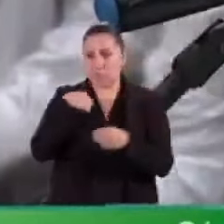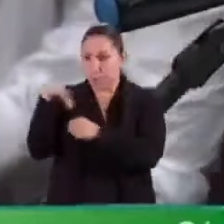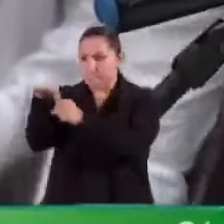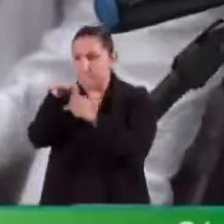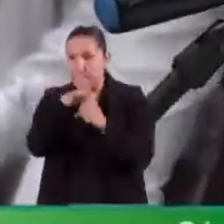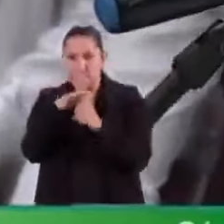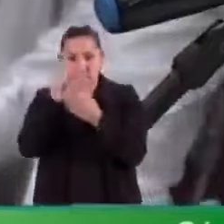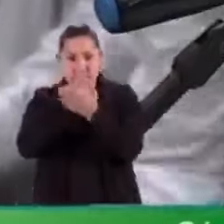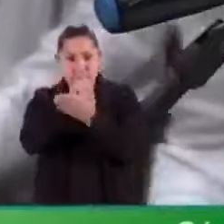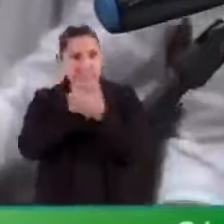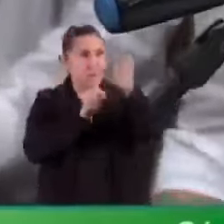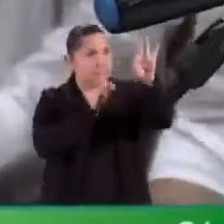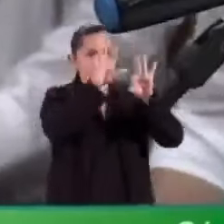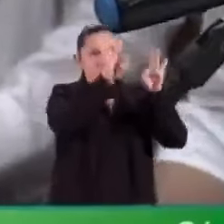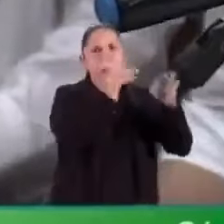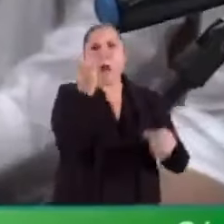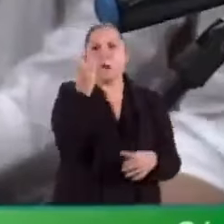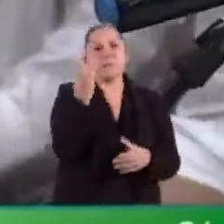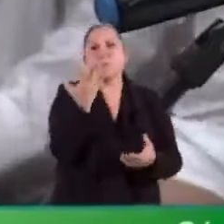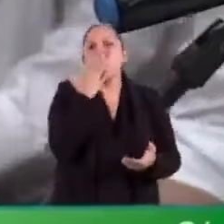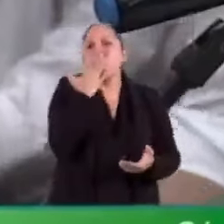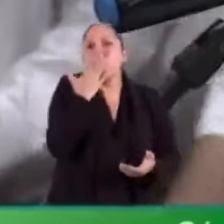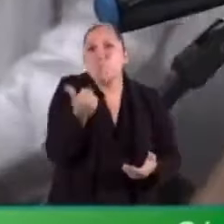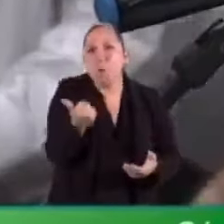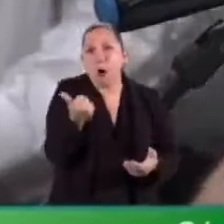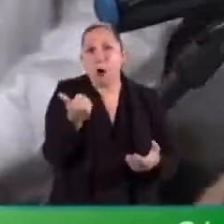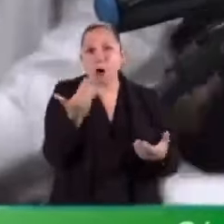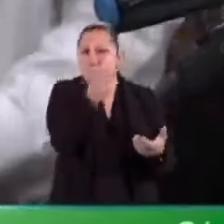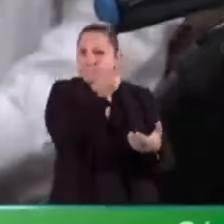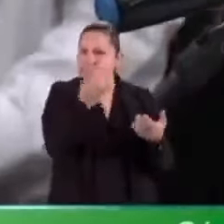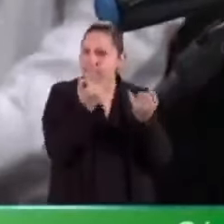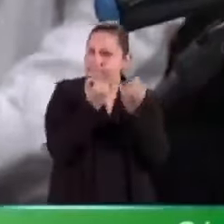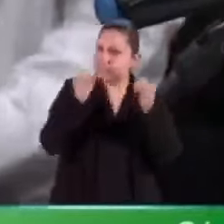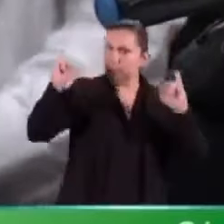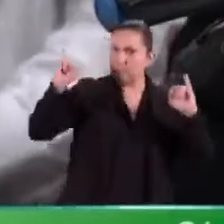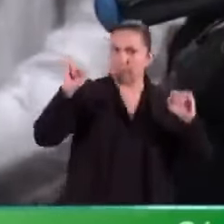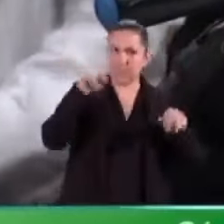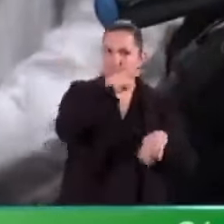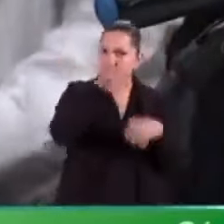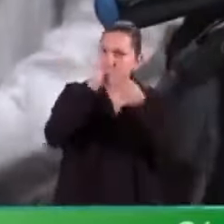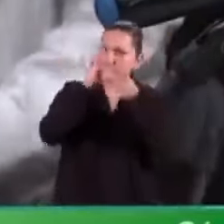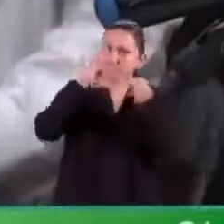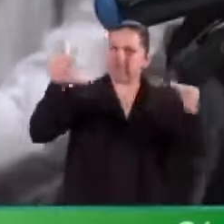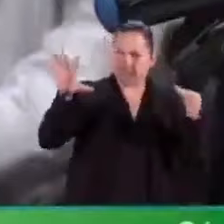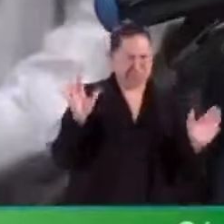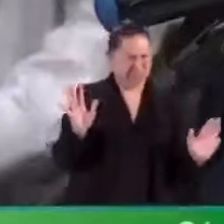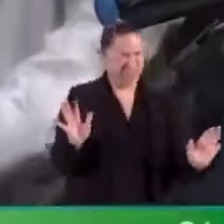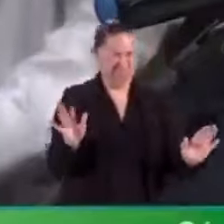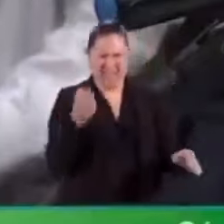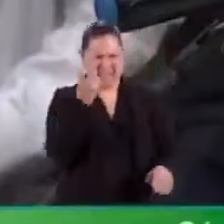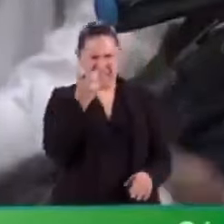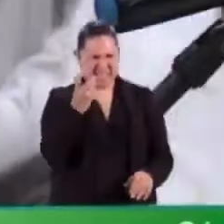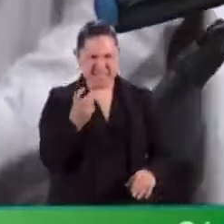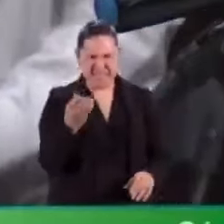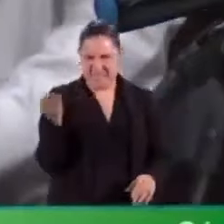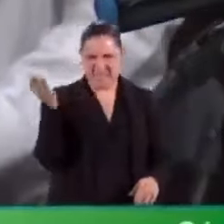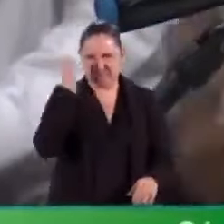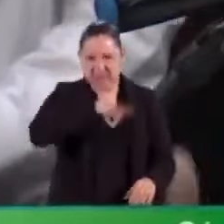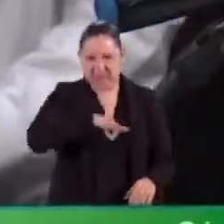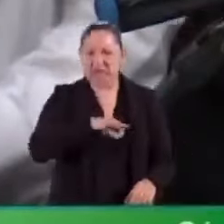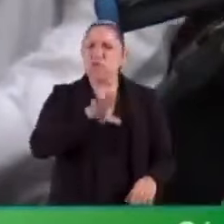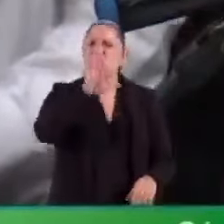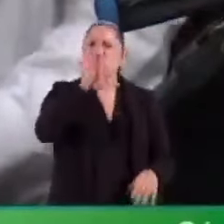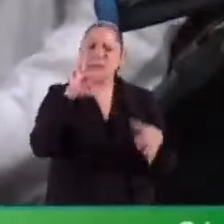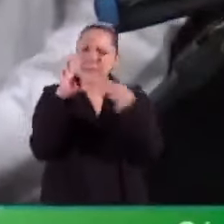Poder Judicial. Falso, señores y señoras. Porque, a ver, ¿independencia de quién? Si